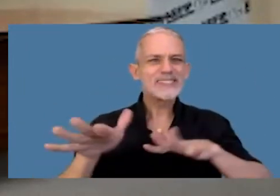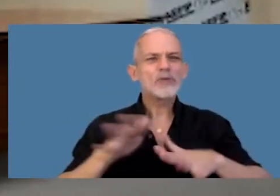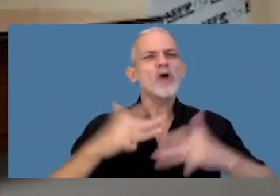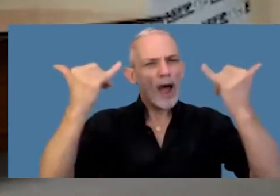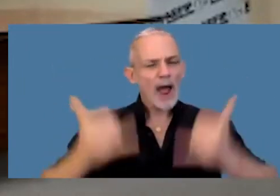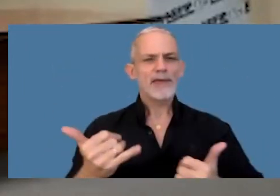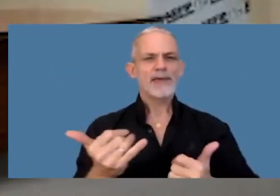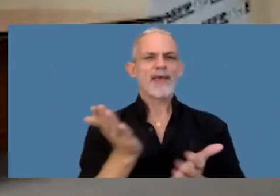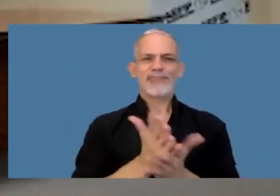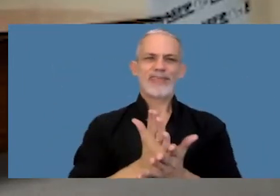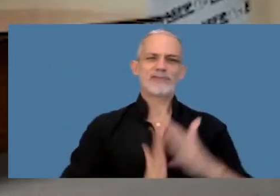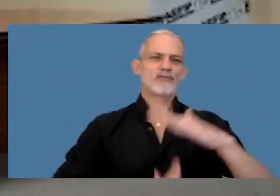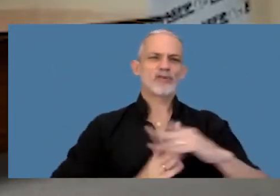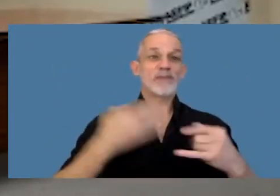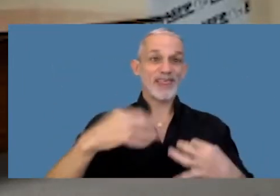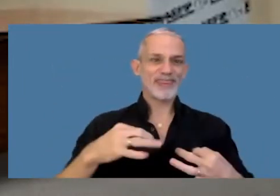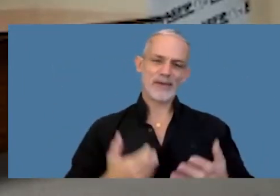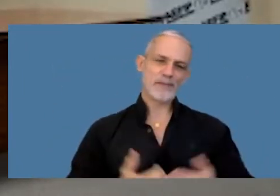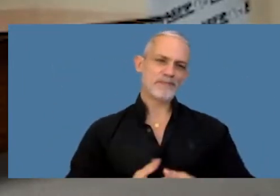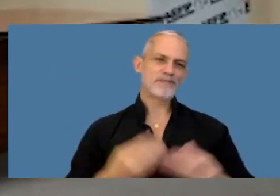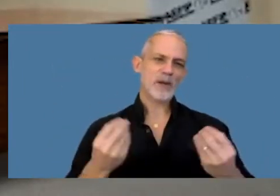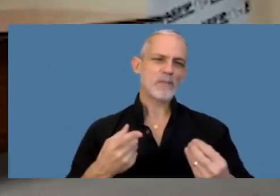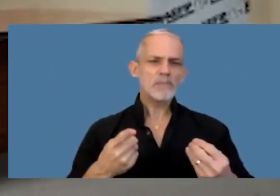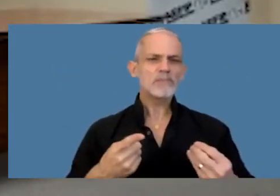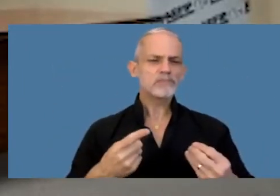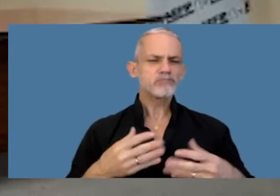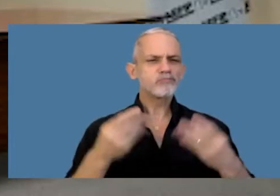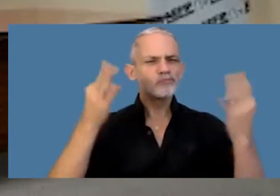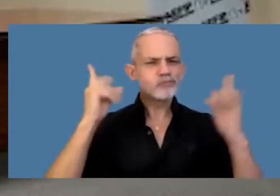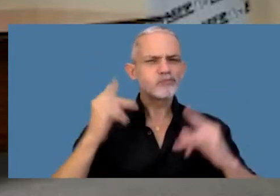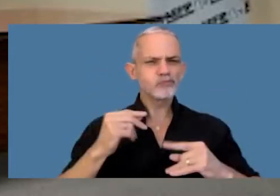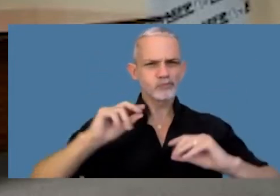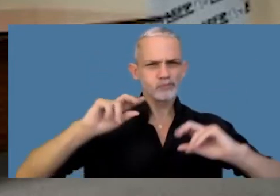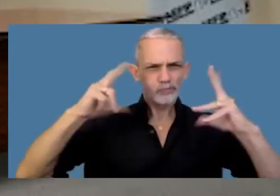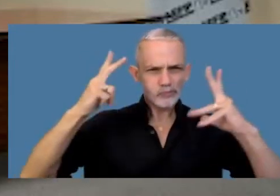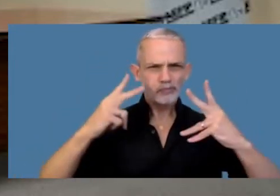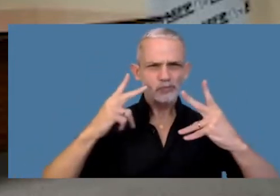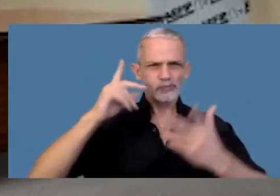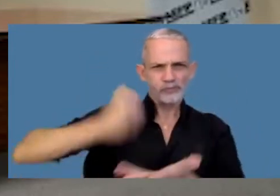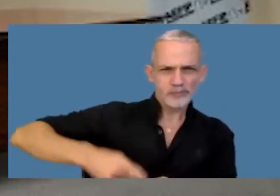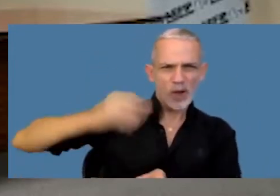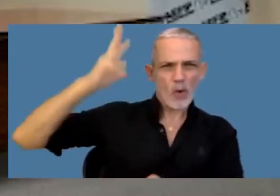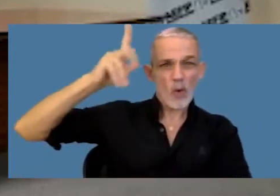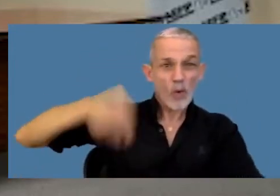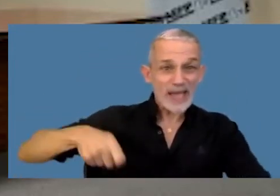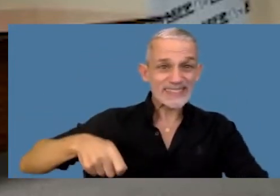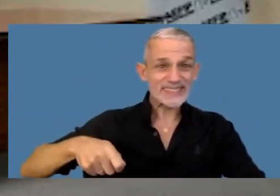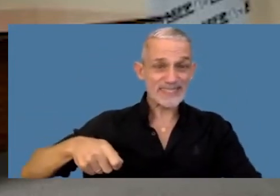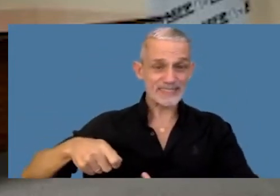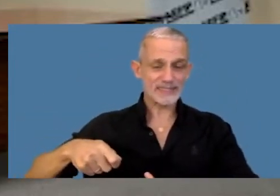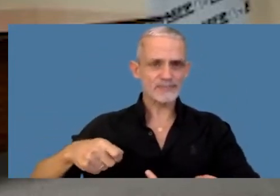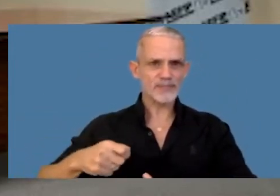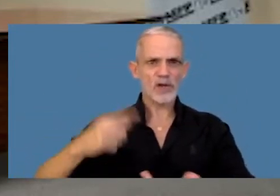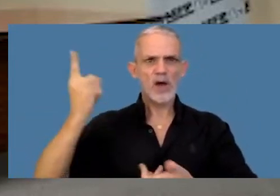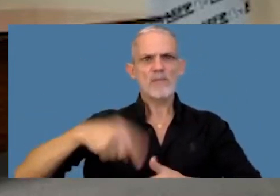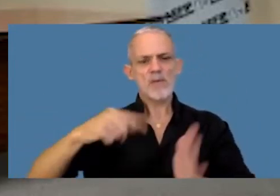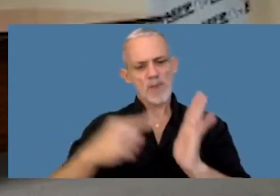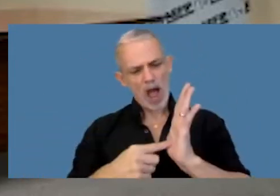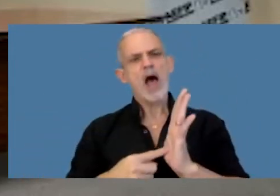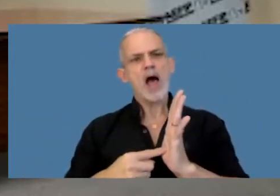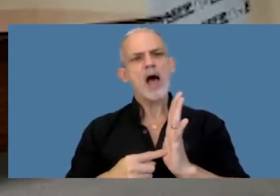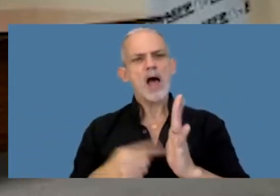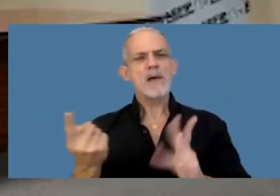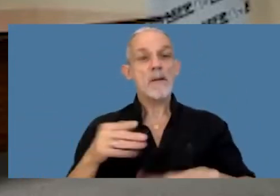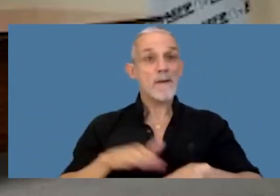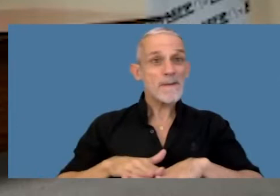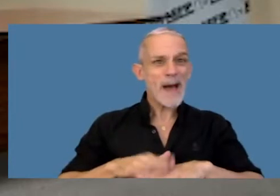ha formado parte de muchos pronunciamientos, sentencias, fallos, donde se ha tomado como